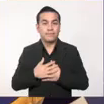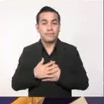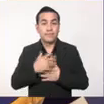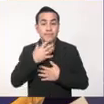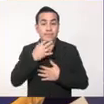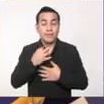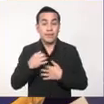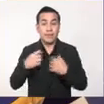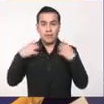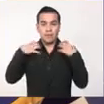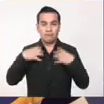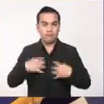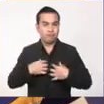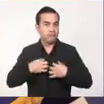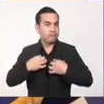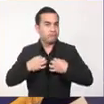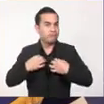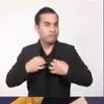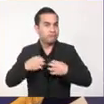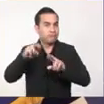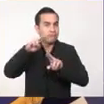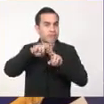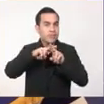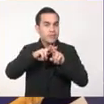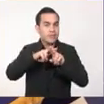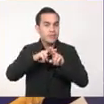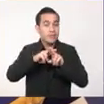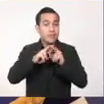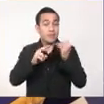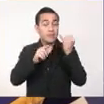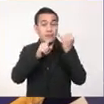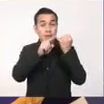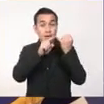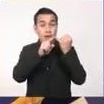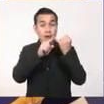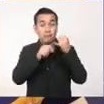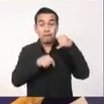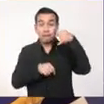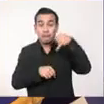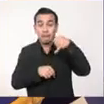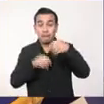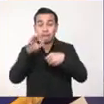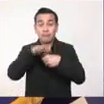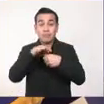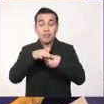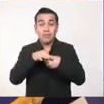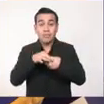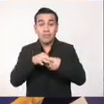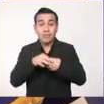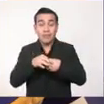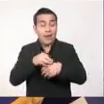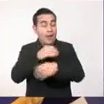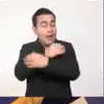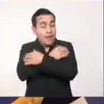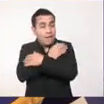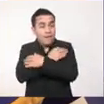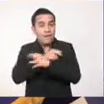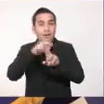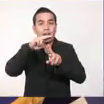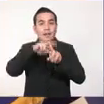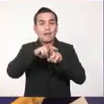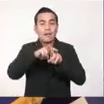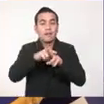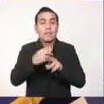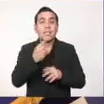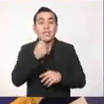Y con el chaleco, y con el dedo pintado después de las elecciones, abrazado con los diputados de Arena, después de haber ido a votar por el